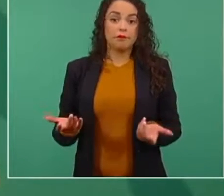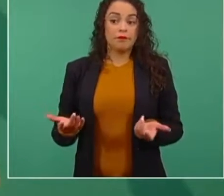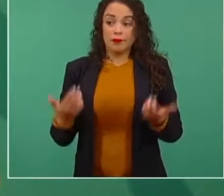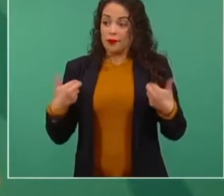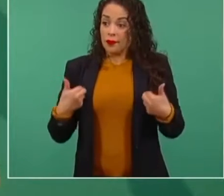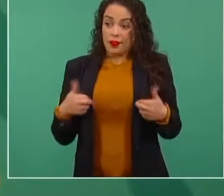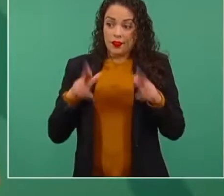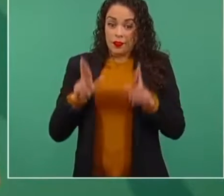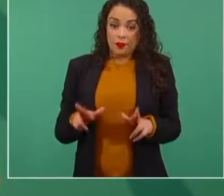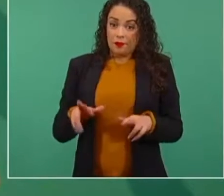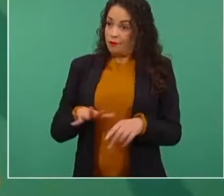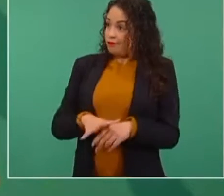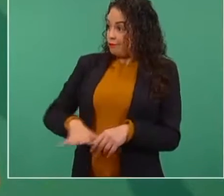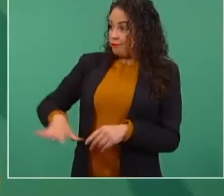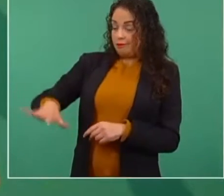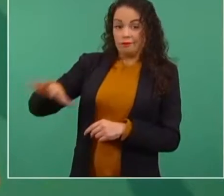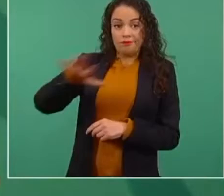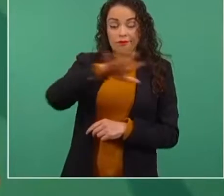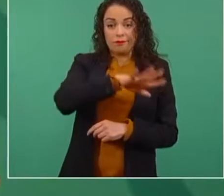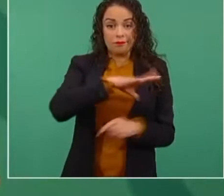representar al pueblo